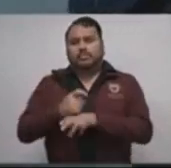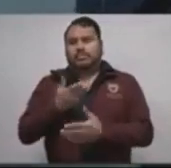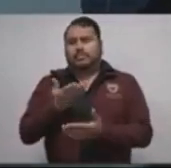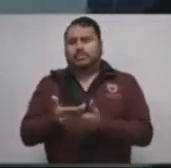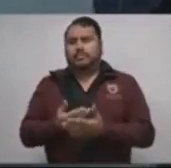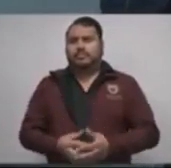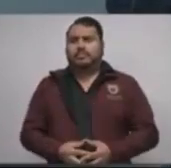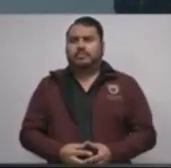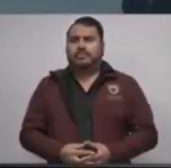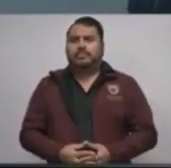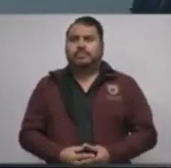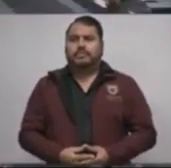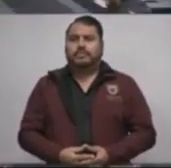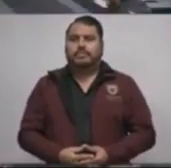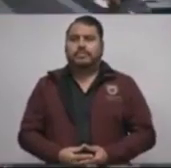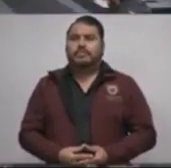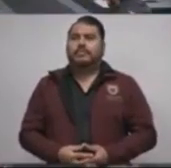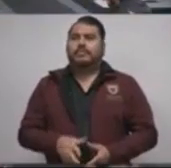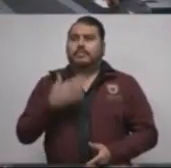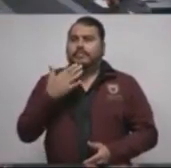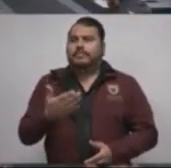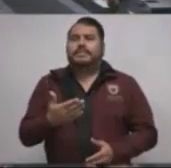Muy bien, con